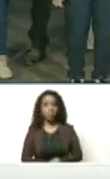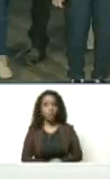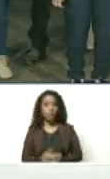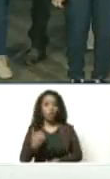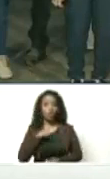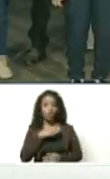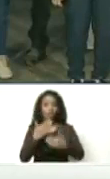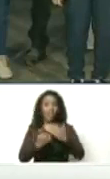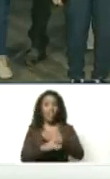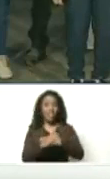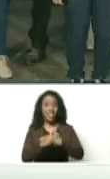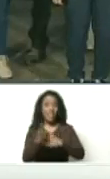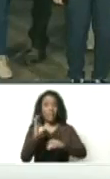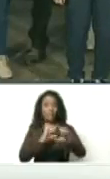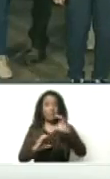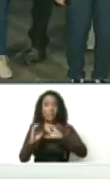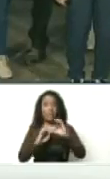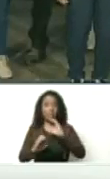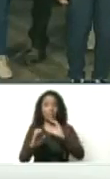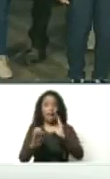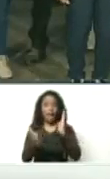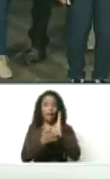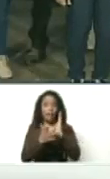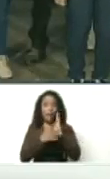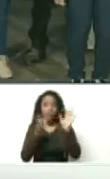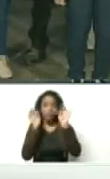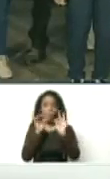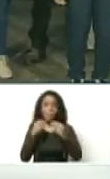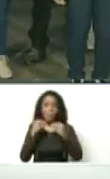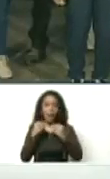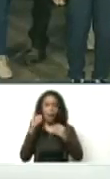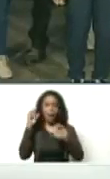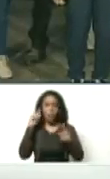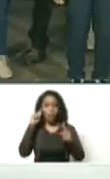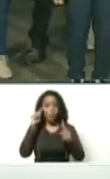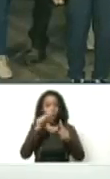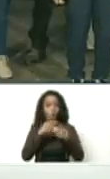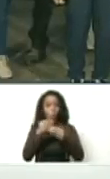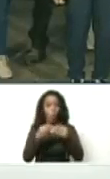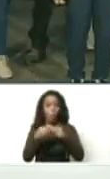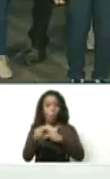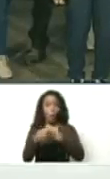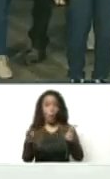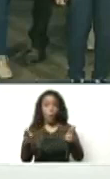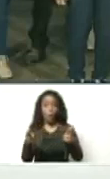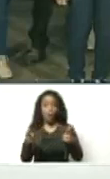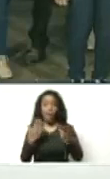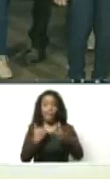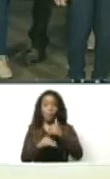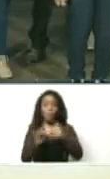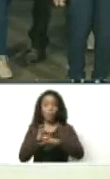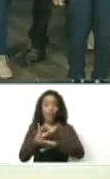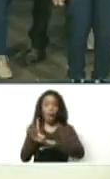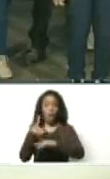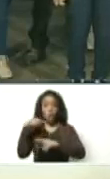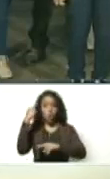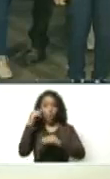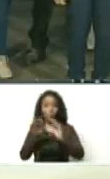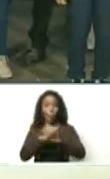Estamos avanzando en la ciencia y en la técnica para el rendimiento por hectárea. Y vamos a dejar loco al